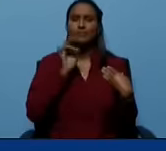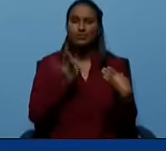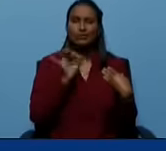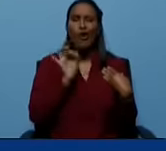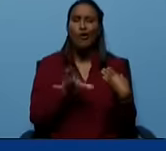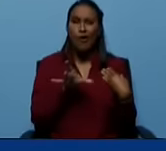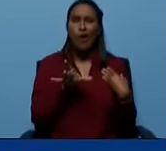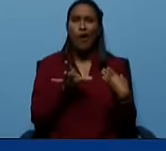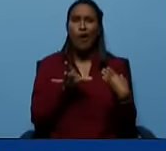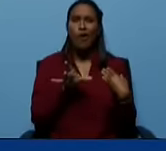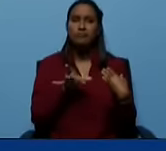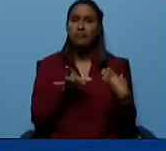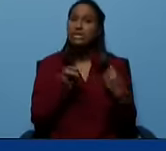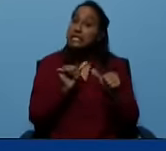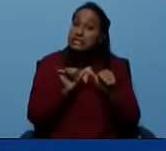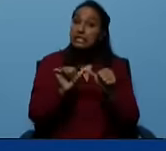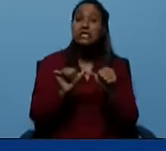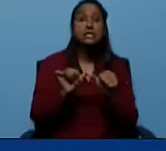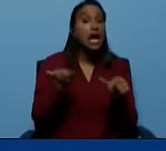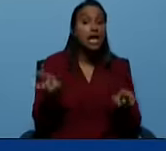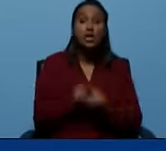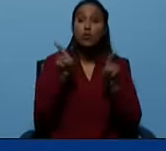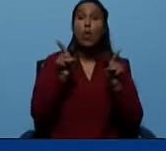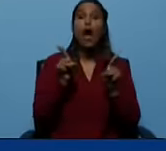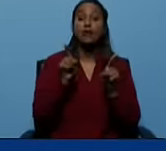convoque elecciones presidenciales.